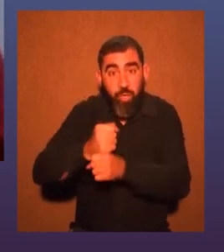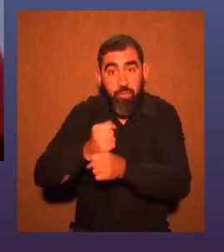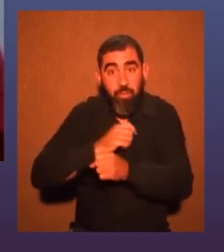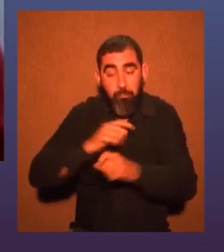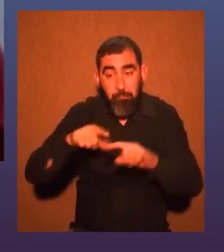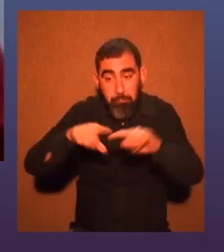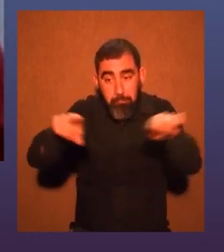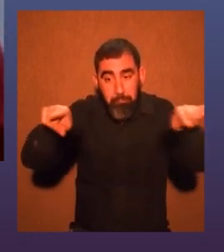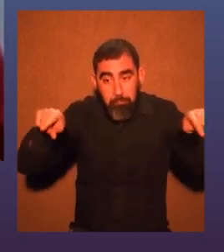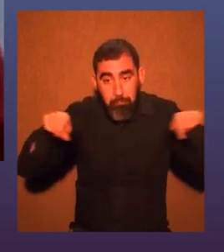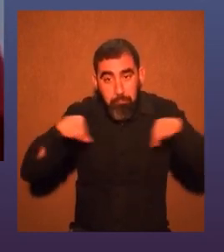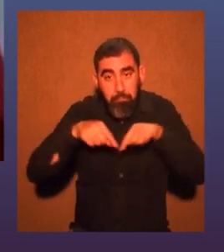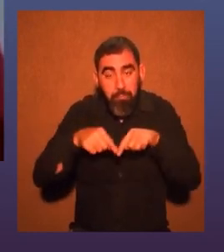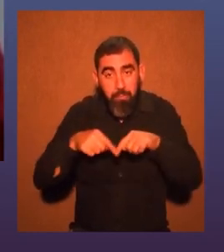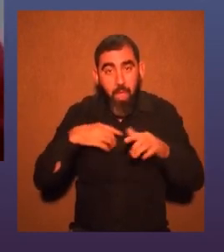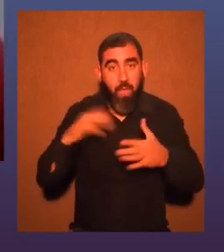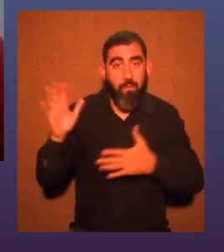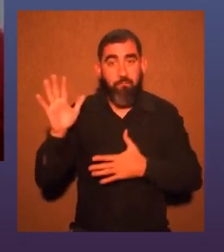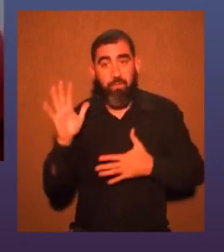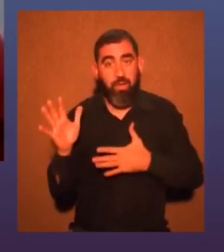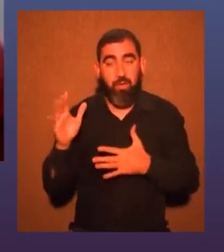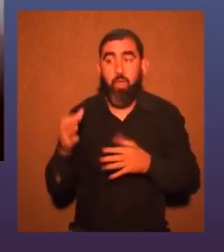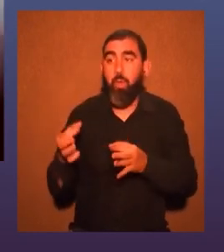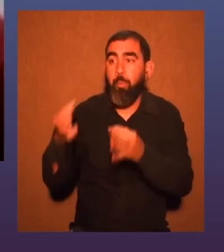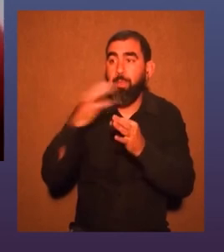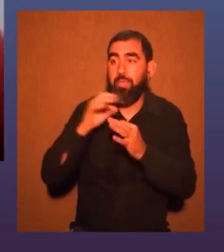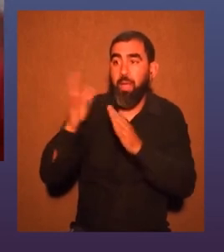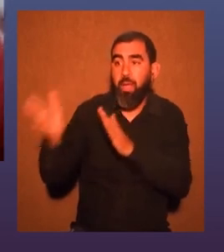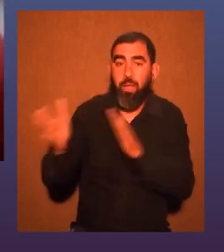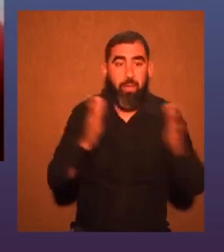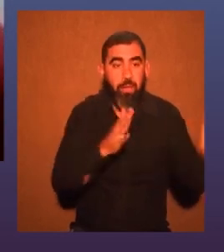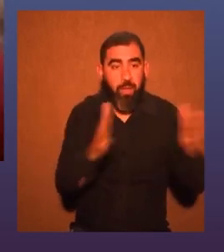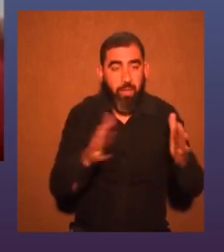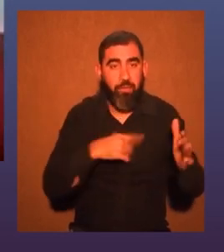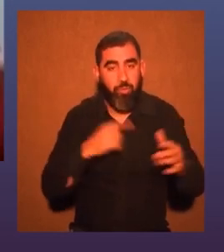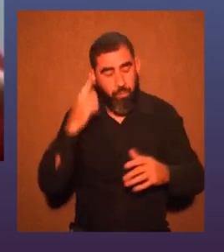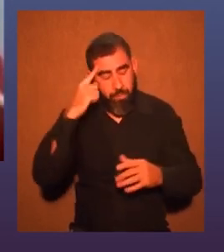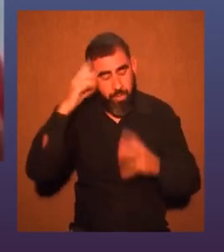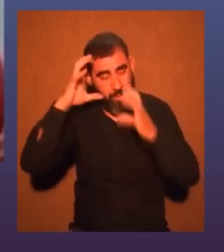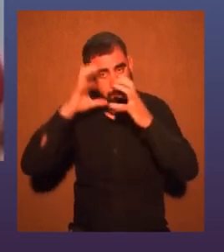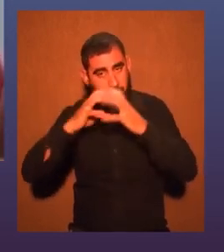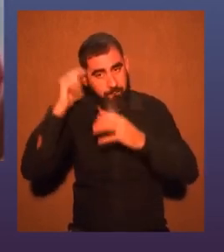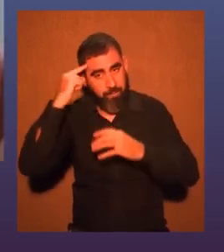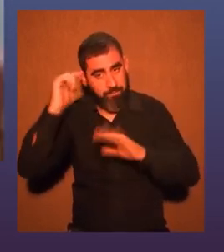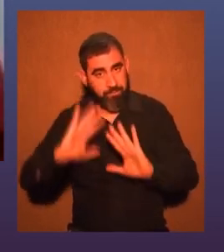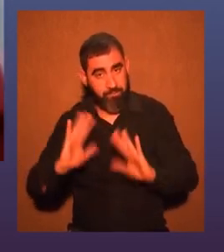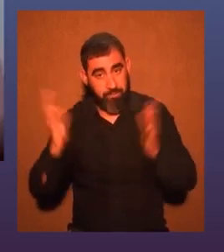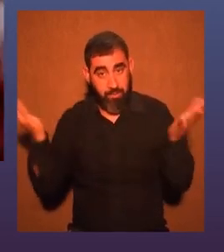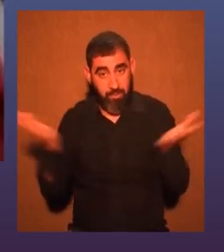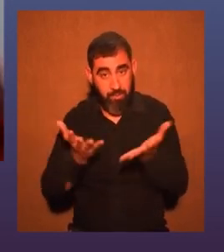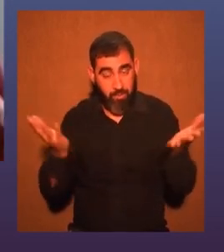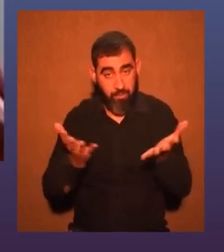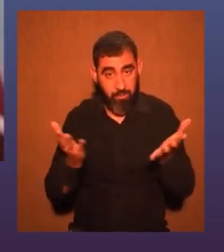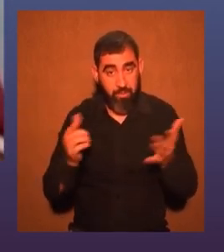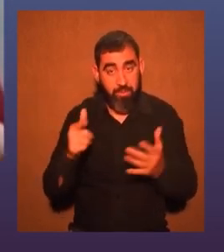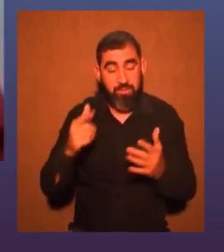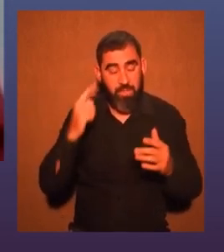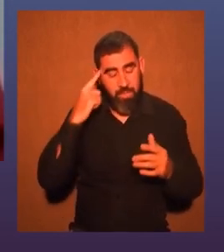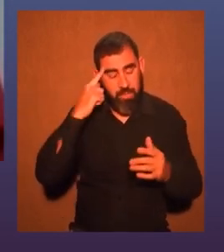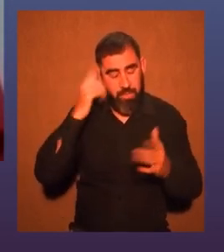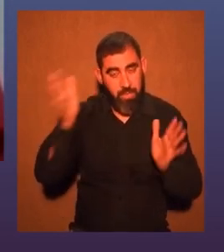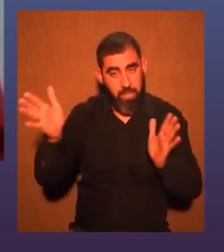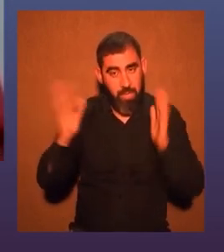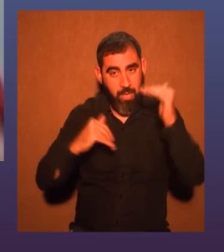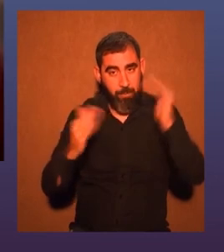encerrado, bailando, me decía, hasta aquí, eso lo tengo en la cabeza yo, esto. O sea, yo tengo ese espacio, sé que